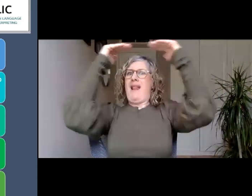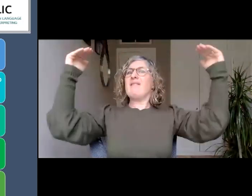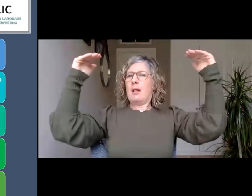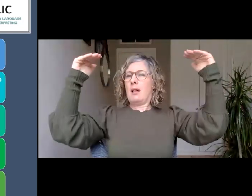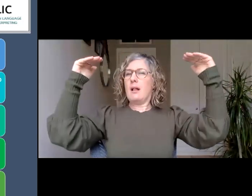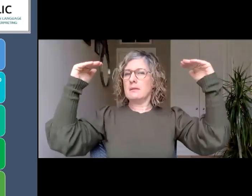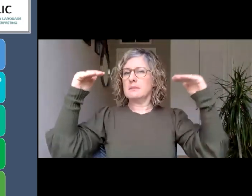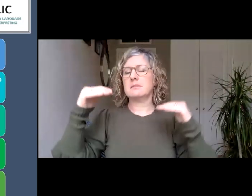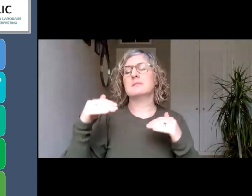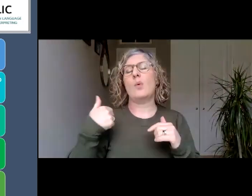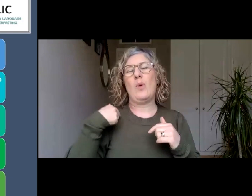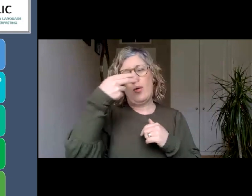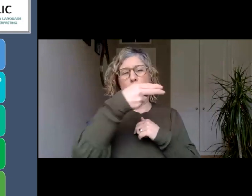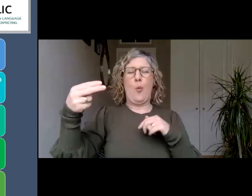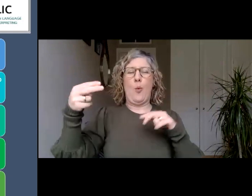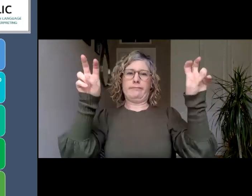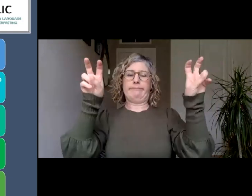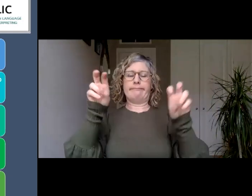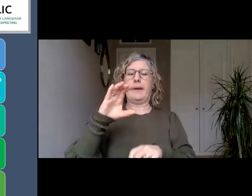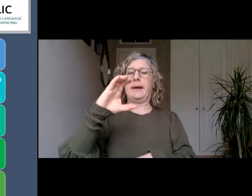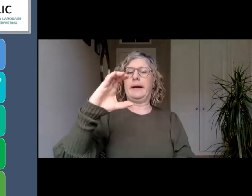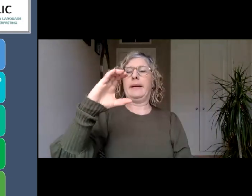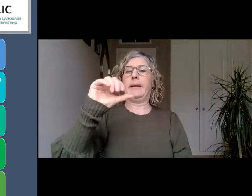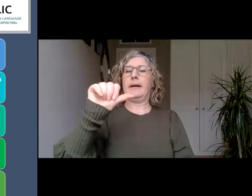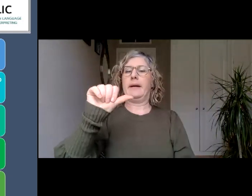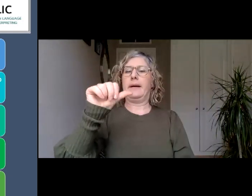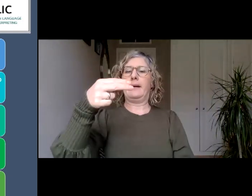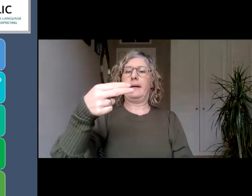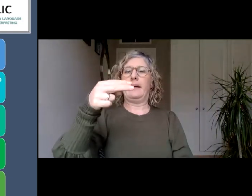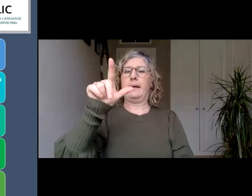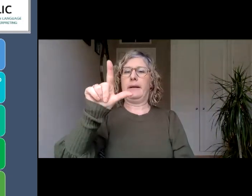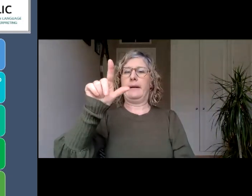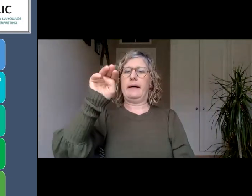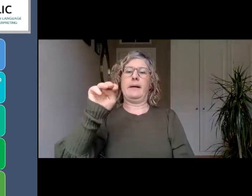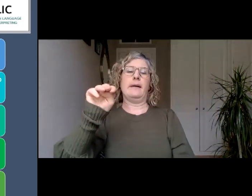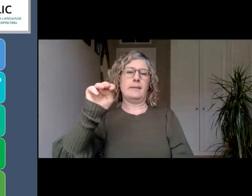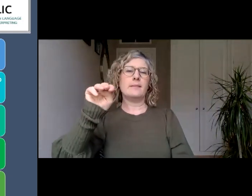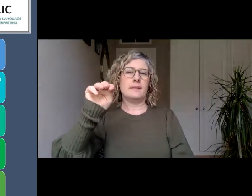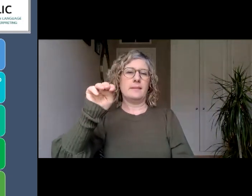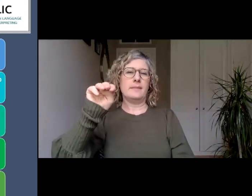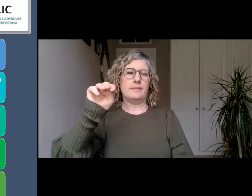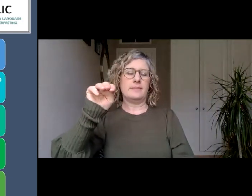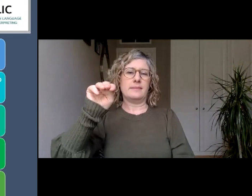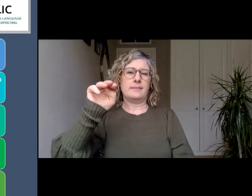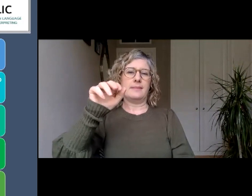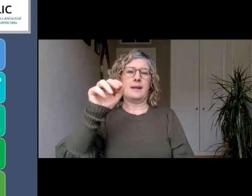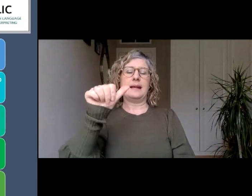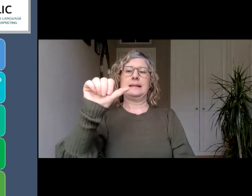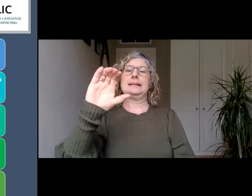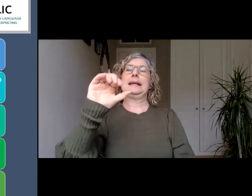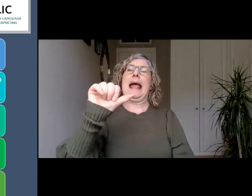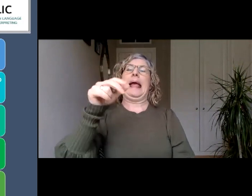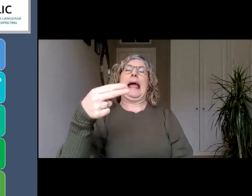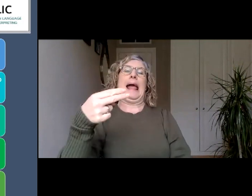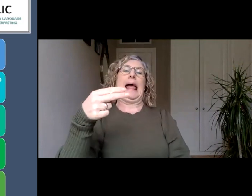Nos dimos cuenta que cada vez iba en aumento la demanda de ciertos trabajos que